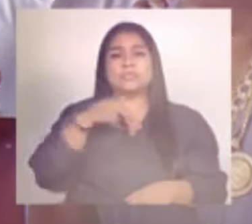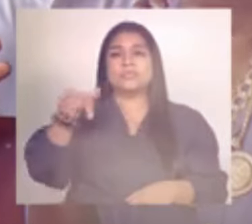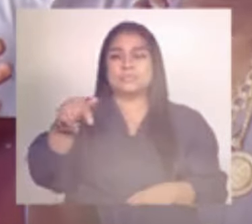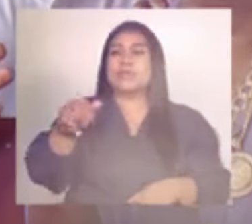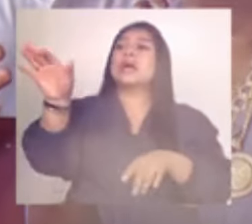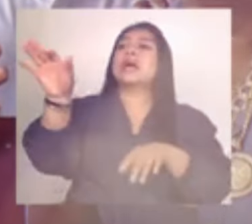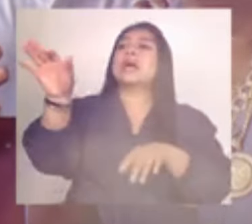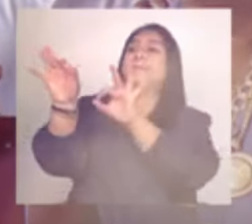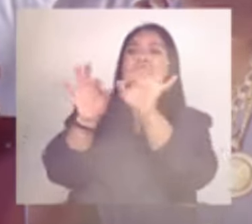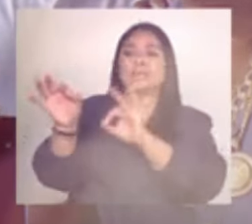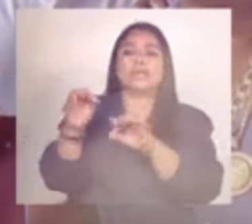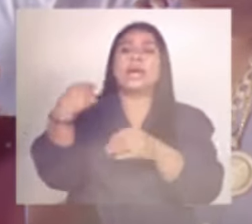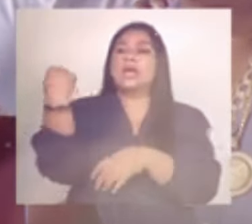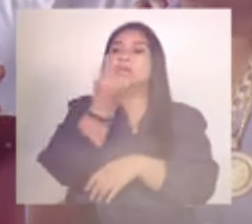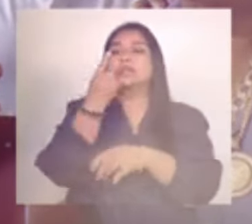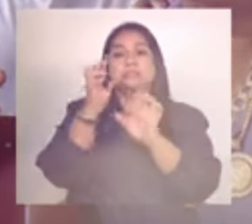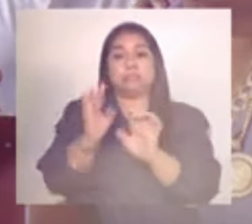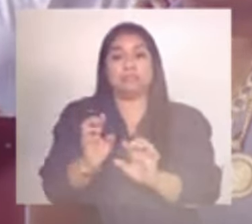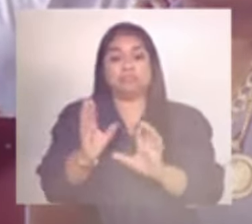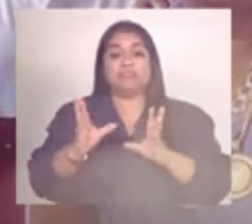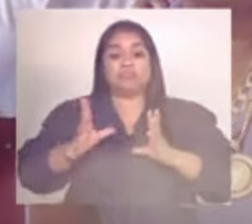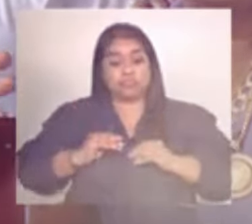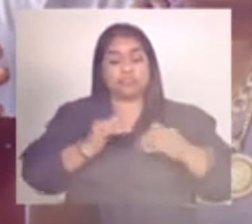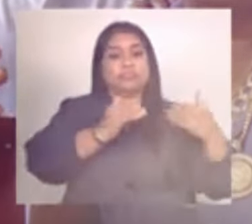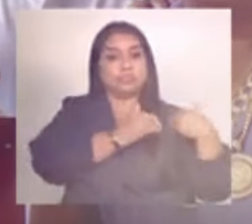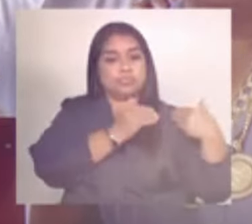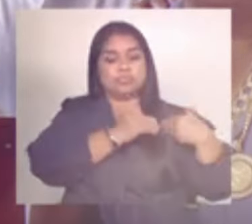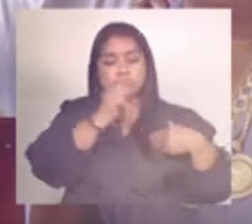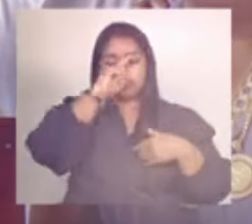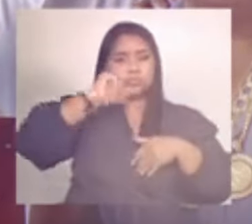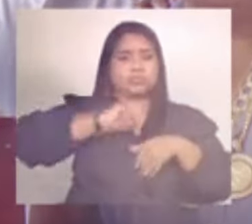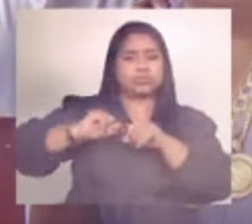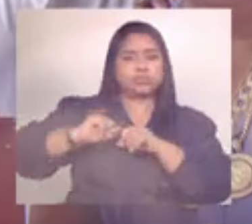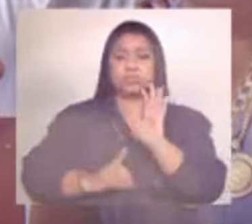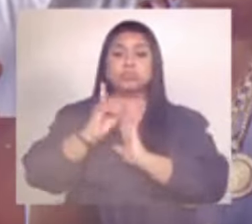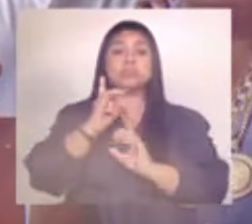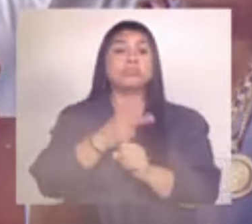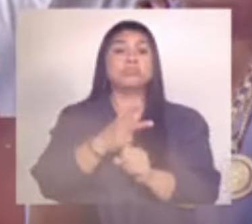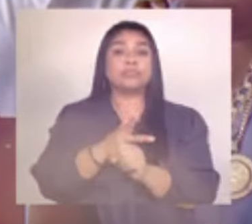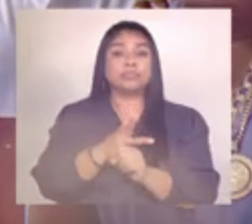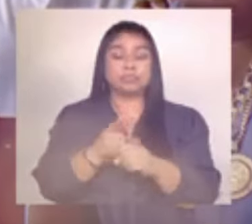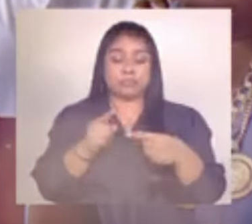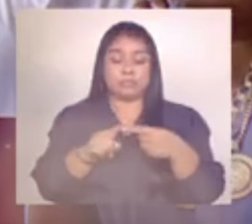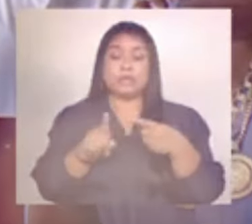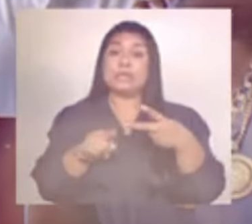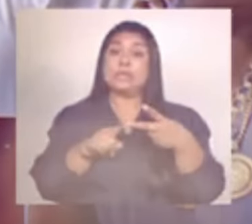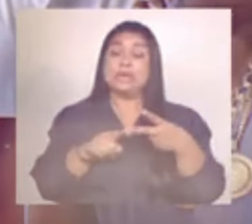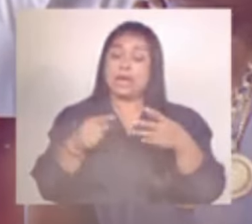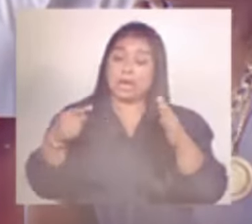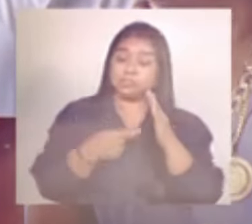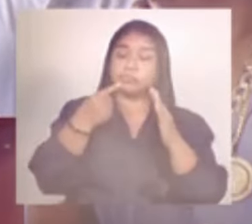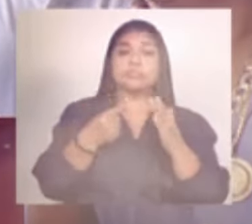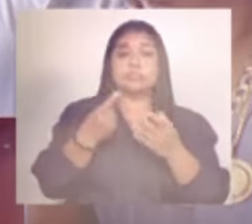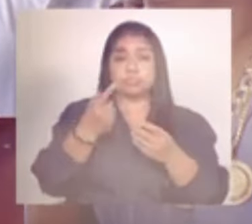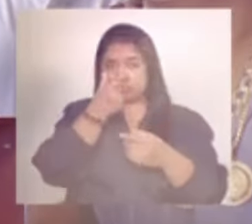invitando a toda la persona que se compromete a trabajar con el desarrollo de Guatemala contra la corrupción, con